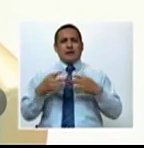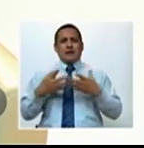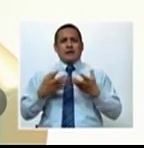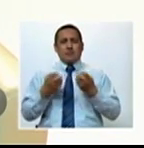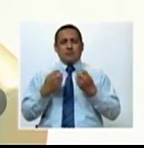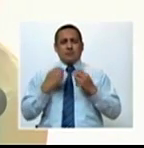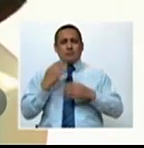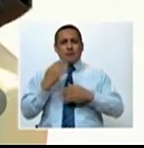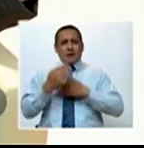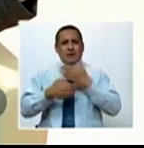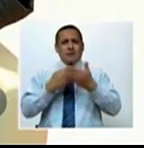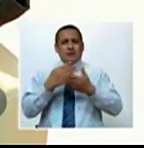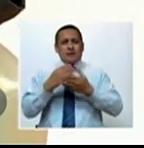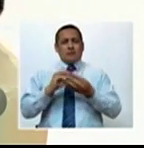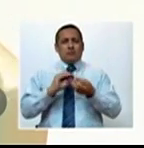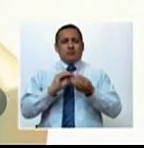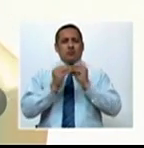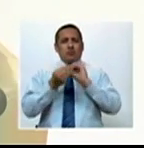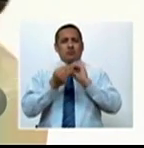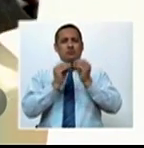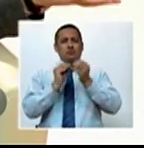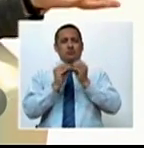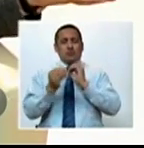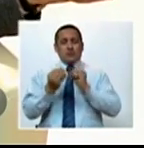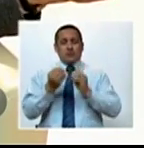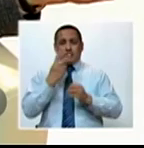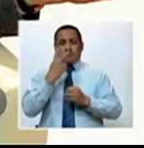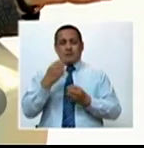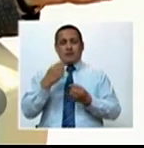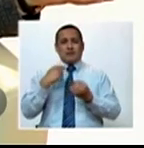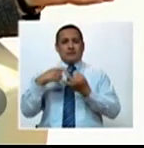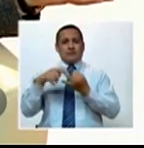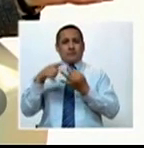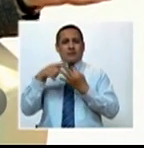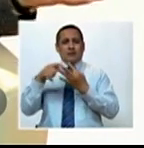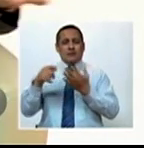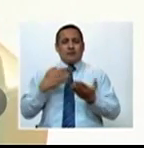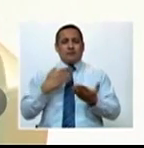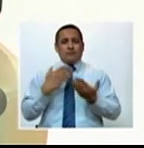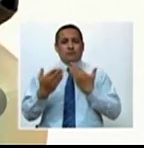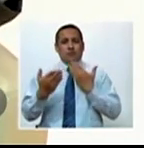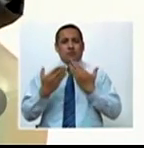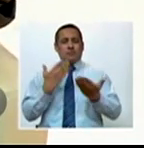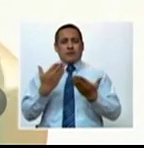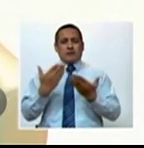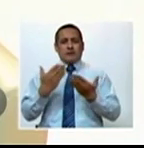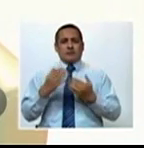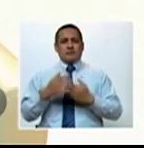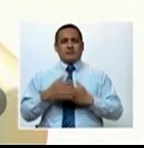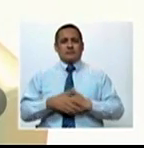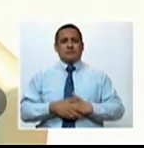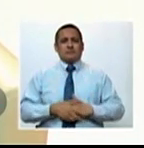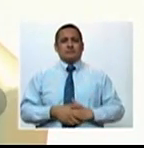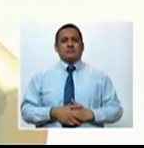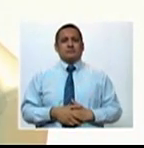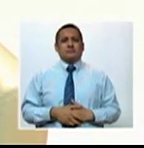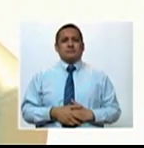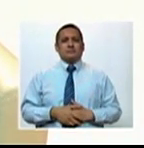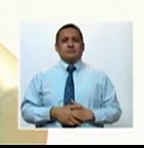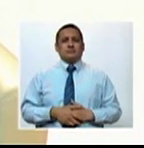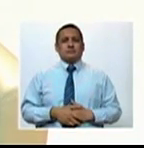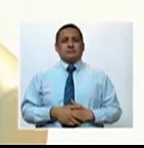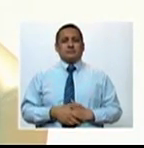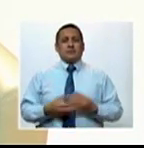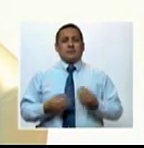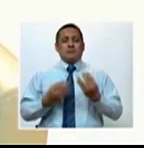Tratando de que esto pueda mejorar, ¿no? Ver otras opciones también, Claro. ¿no? Ver otras opciones,